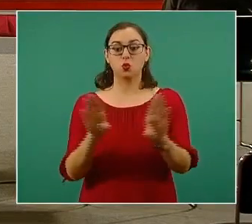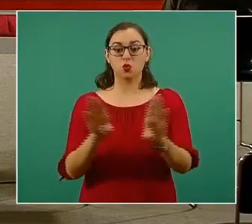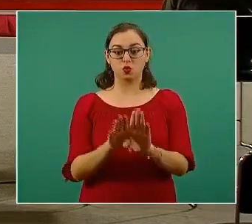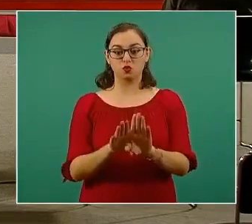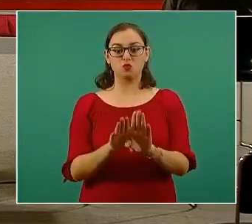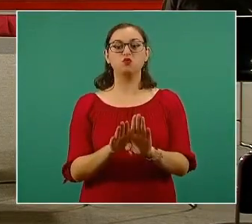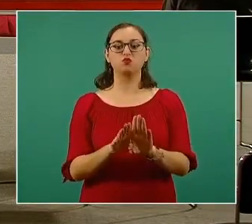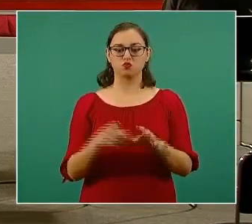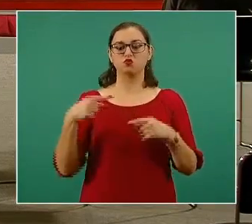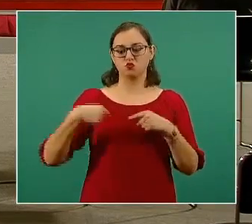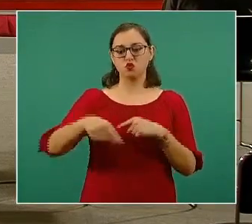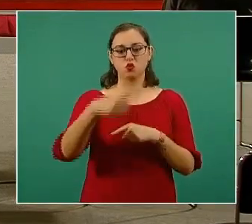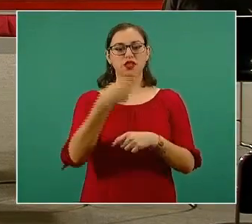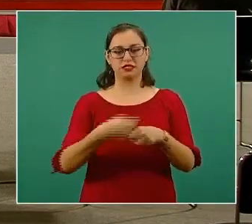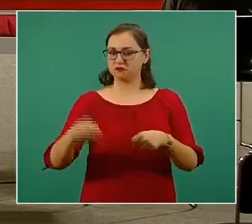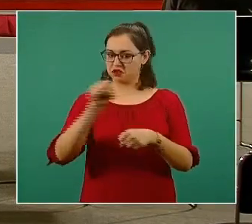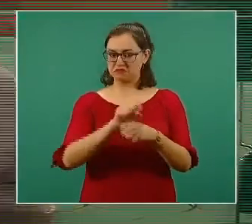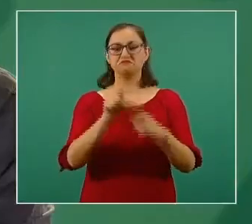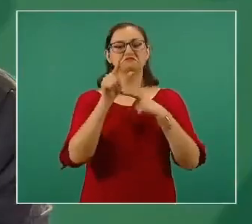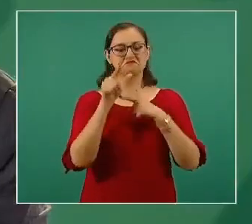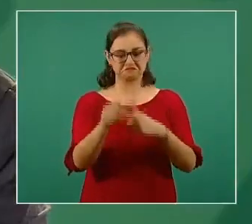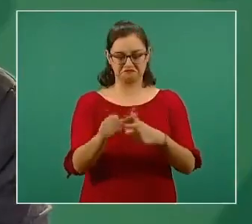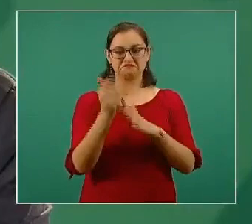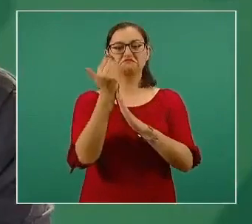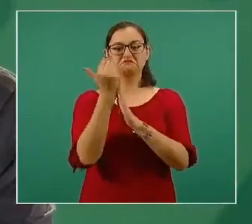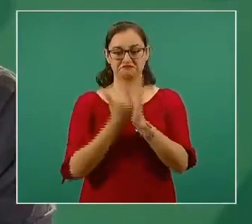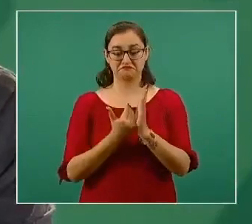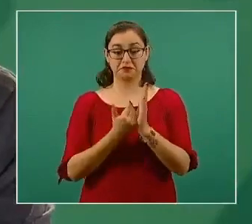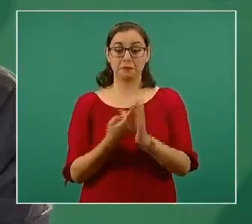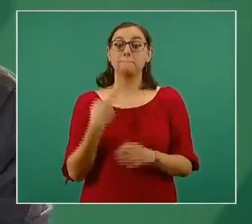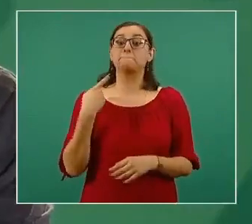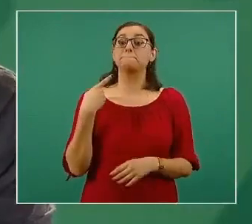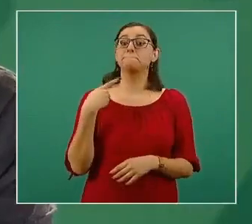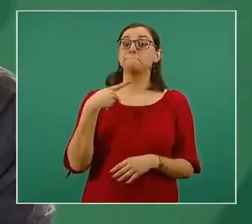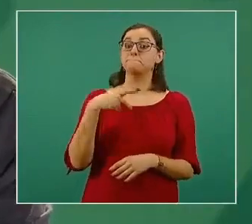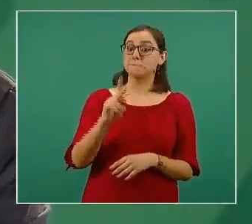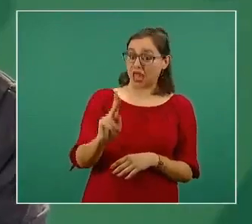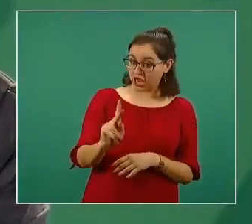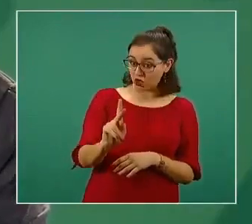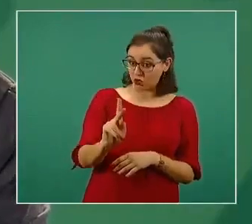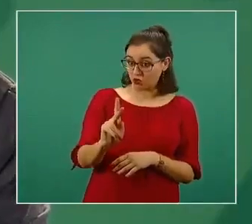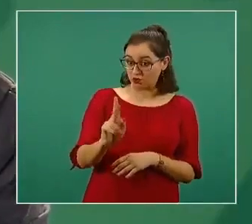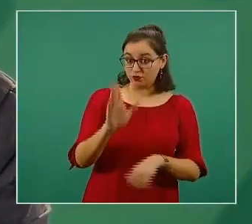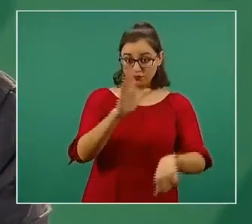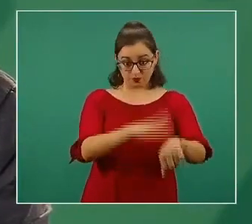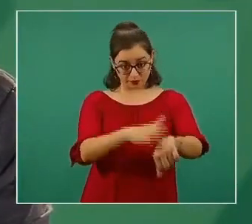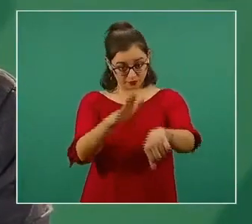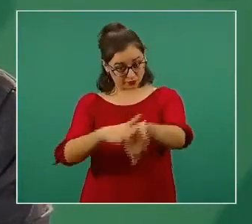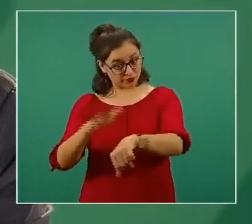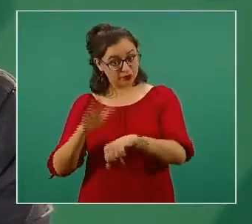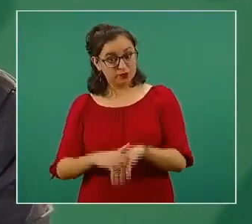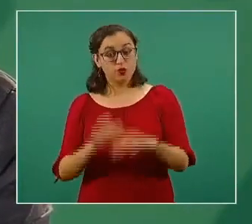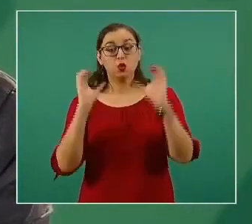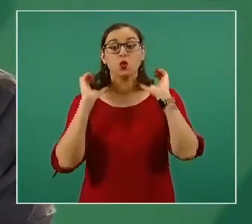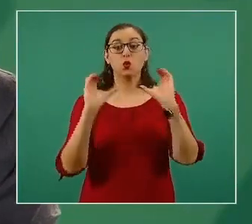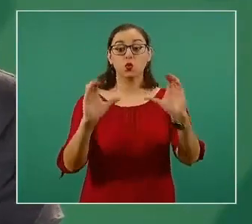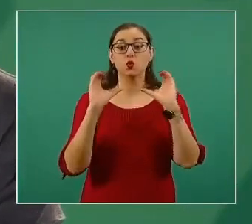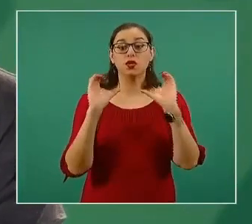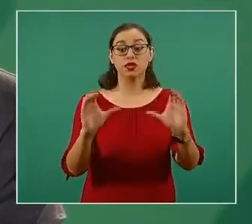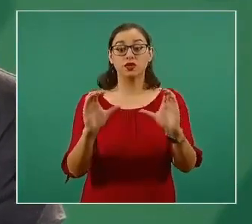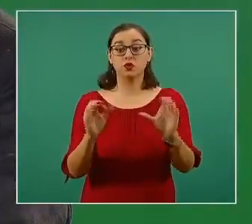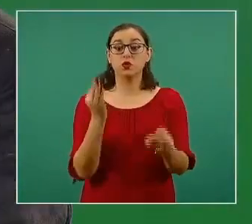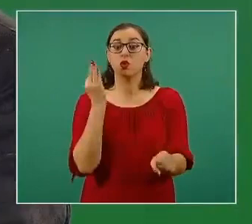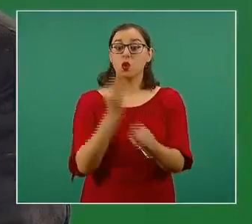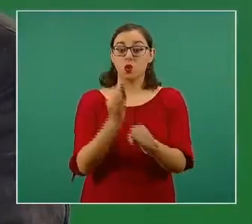esta tendencia a la reducción. De cualquier manera, siempre hacemos la advertencia, esta epidemia es un fenómeno